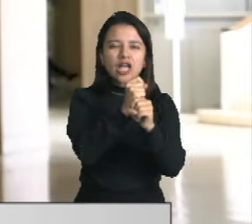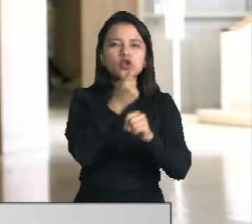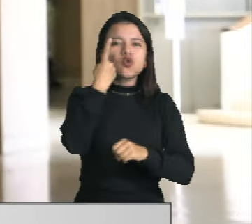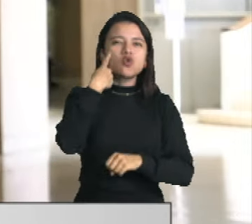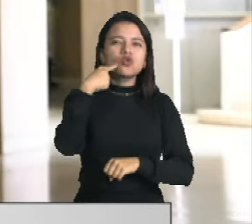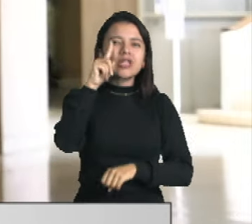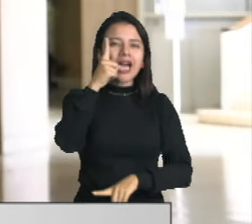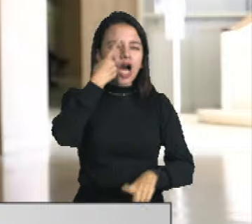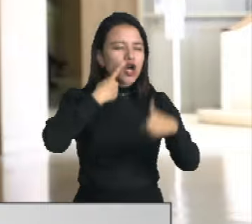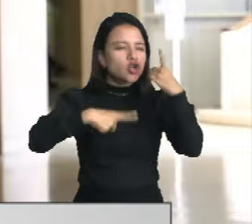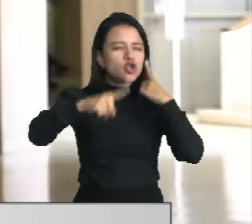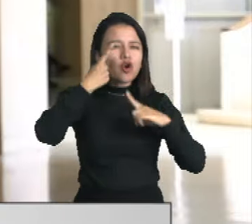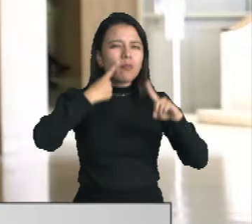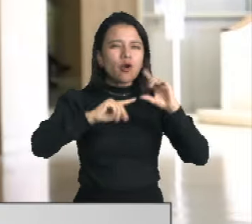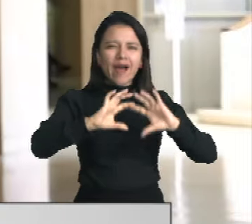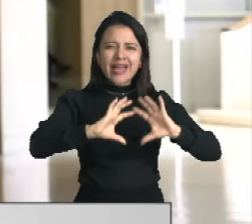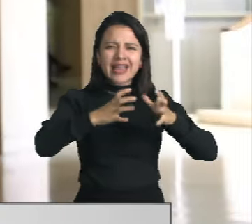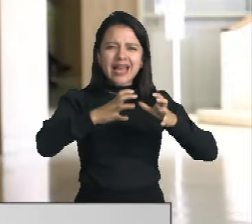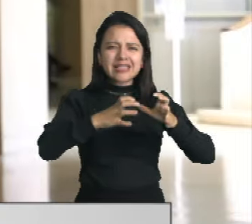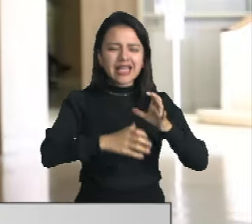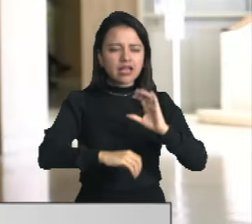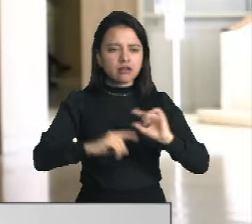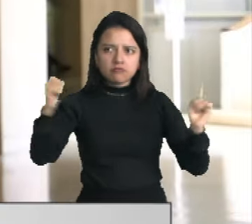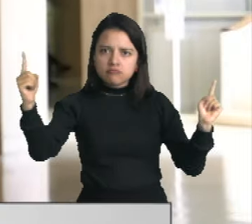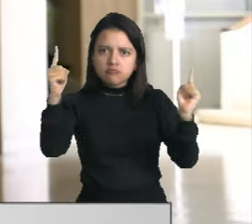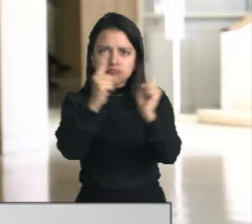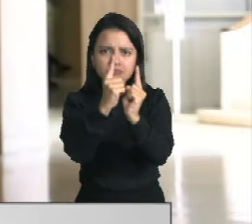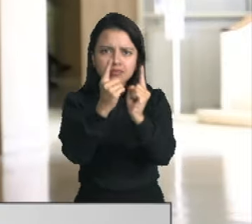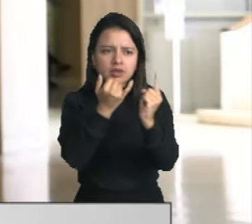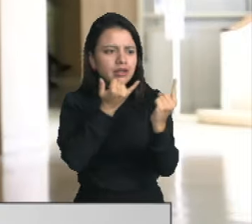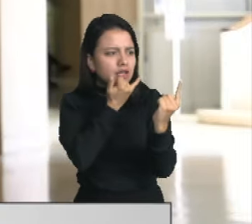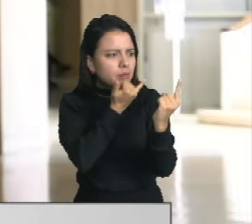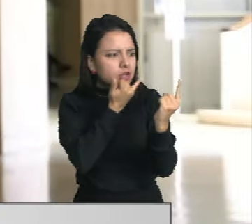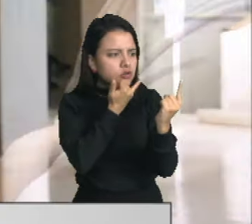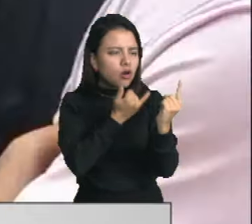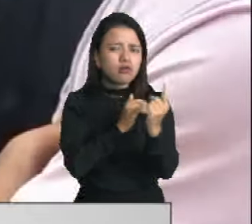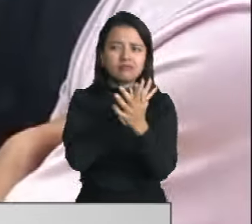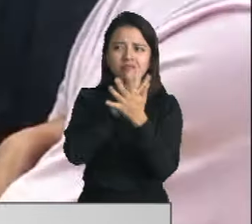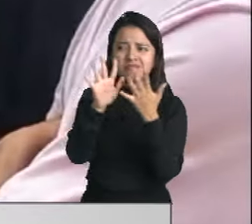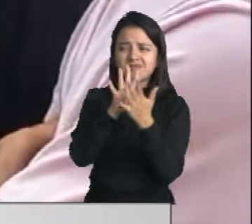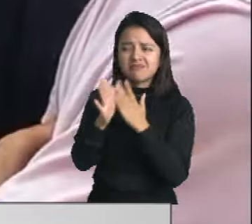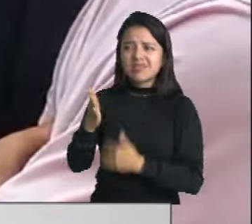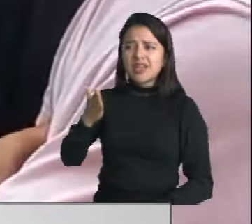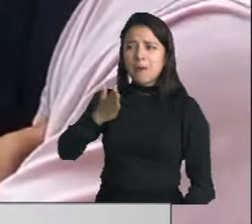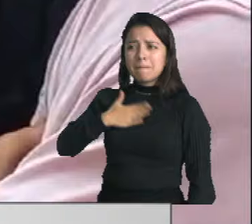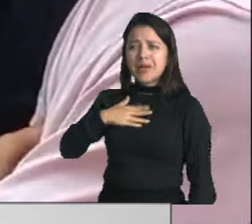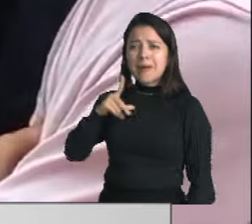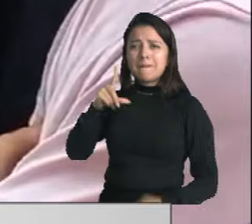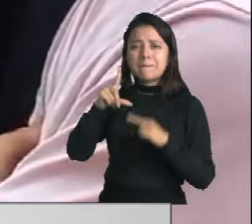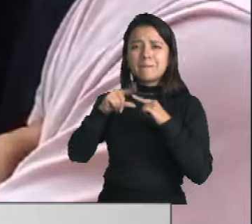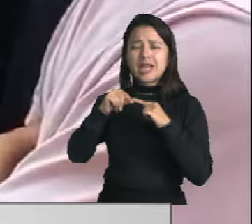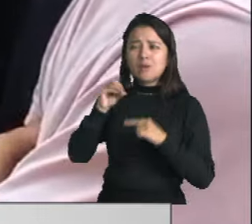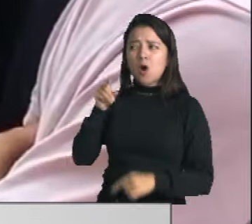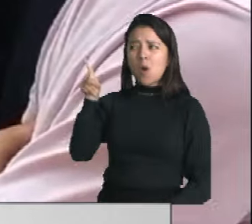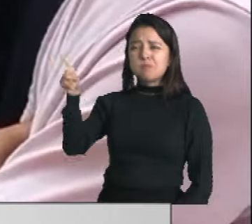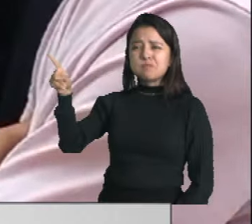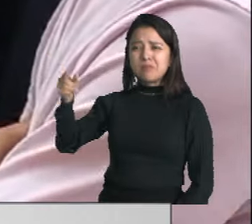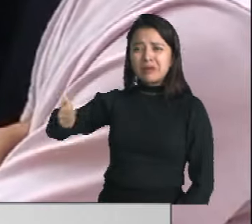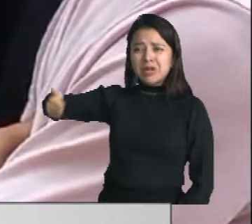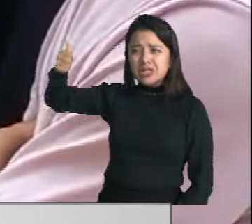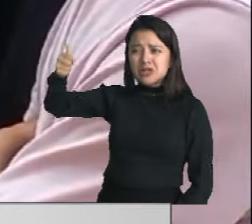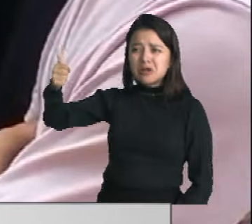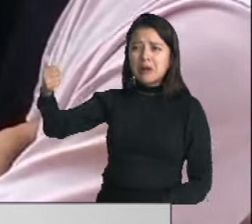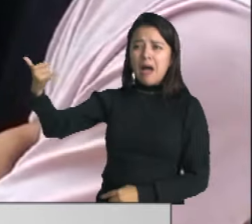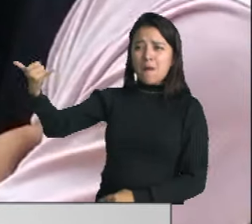en llanto y contara lo que venía sucediendo con su propio primo. La captura del agresor sexual